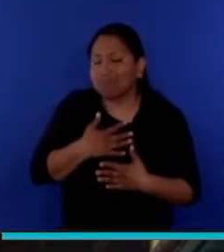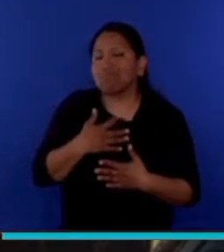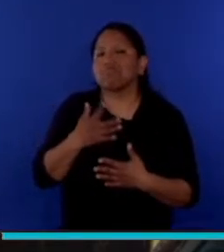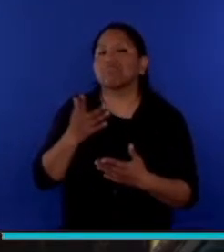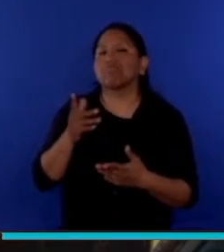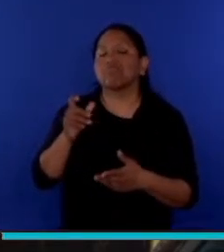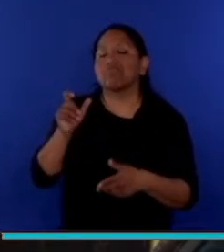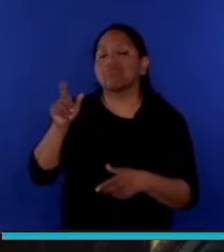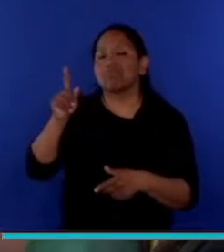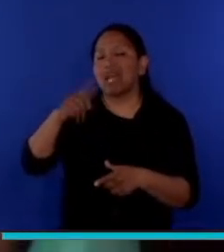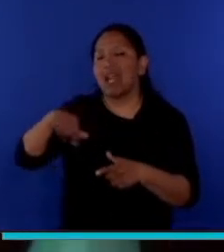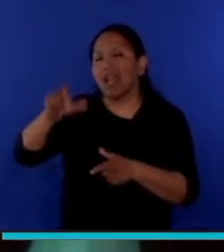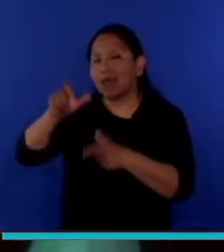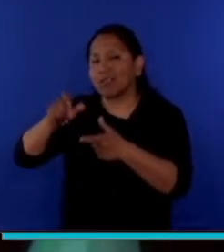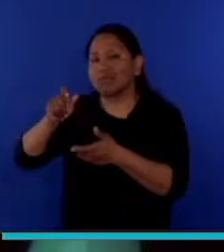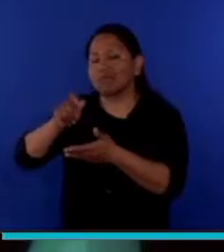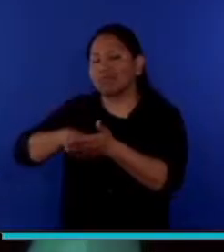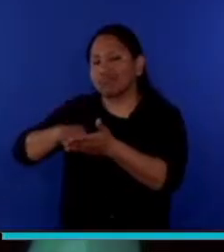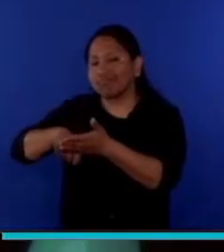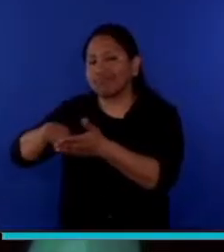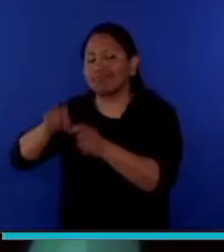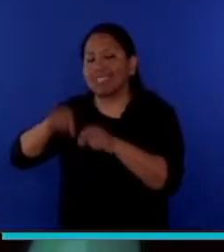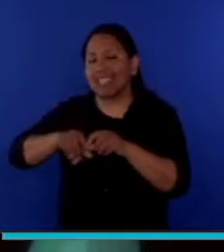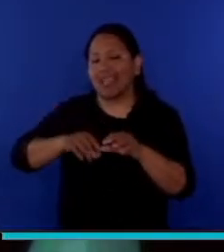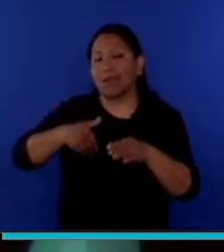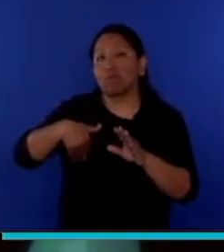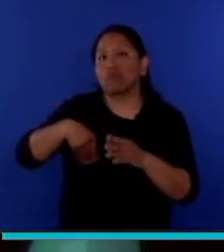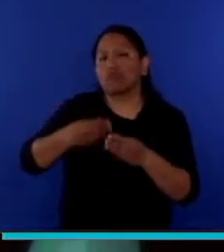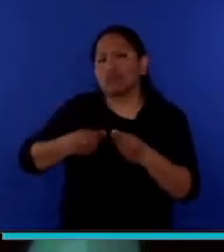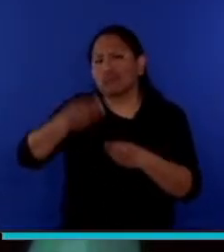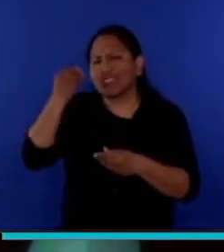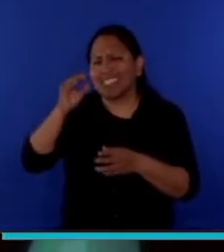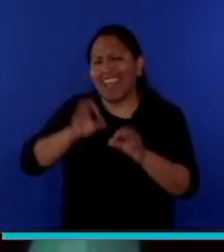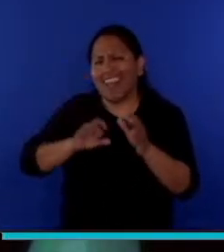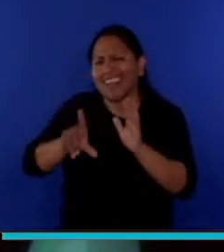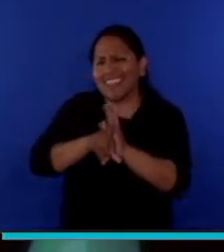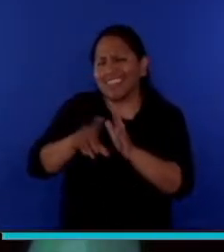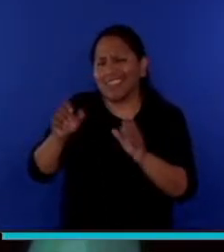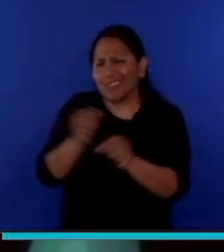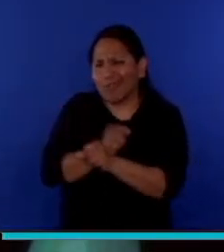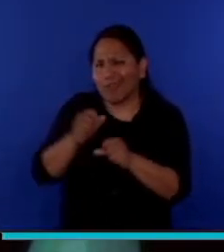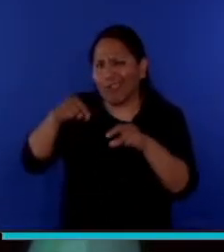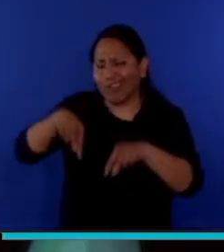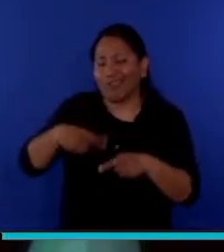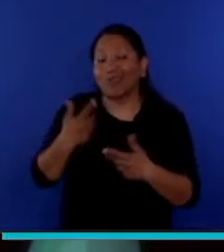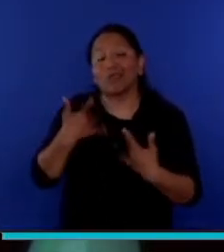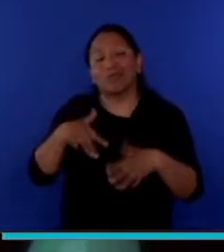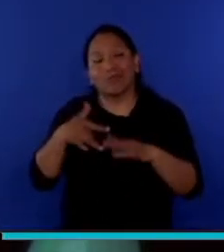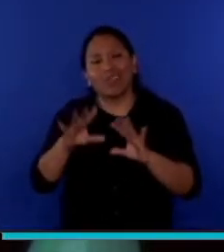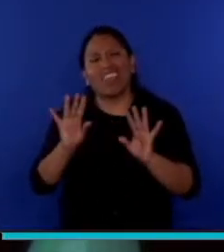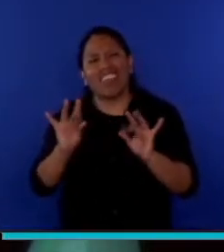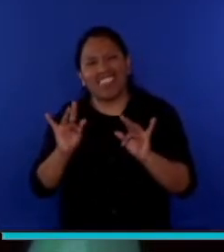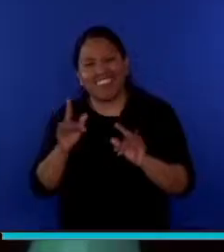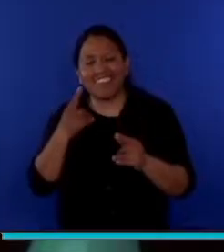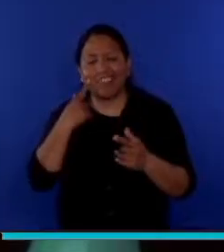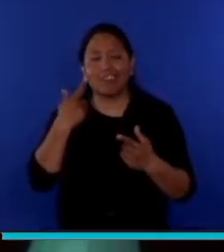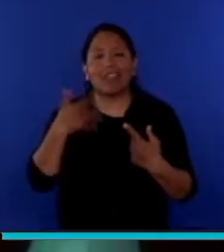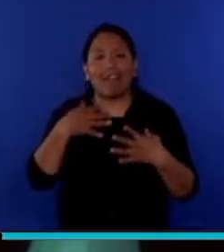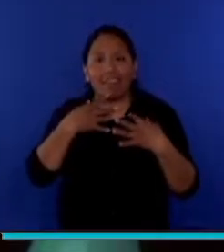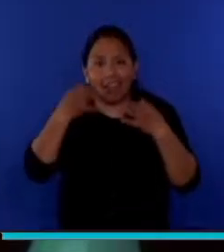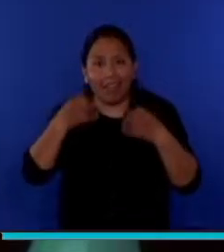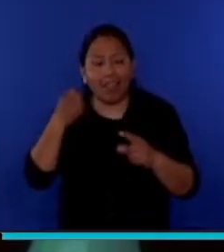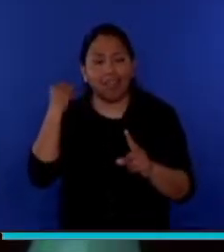hemos sido autores de varias de las leyes que se aprueban hoy, que parecen a veces, ¿no? Es difícil ver cuál es el impacto